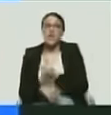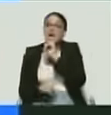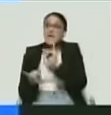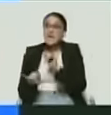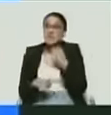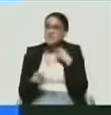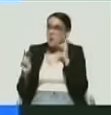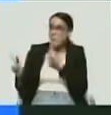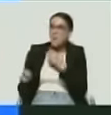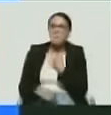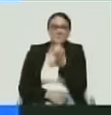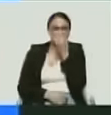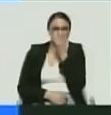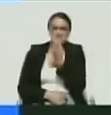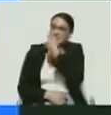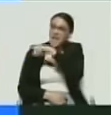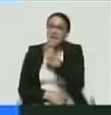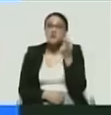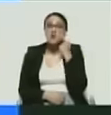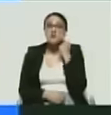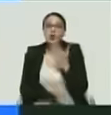anticipadamente.